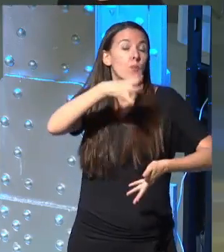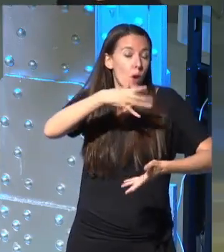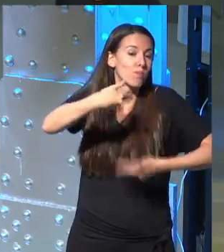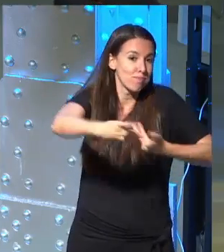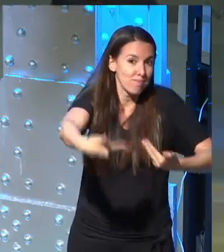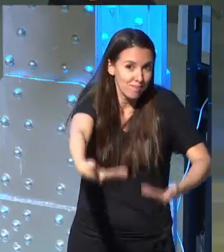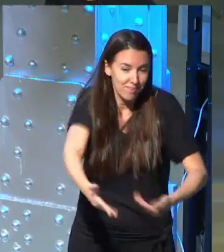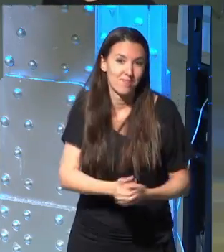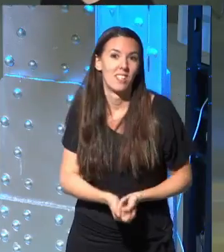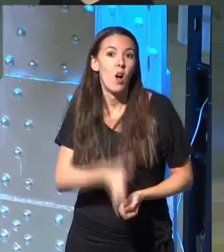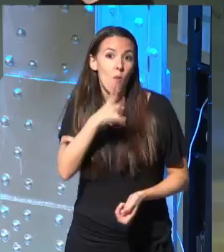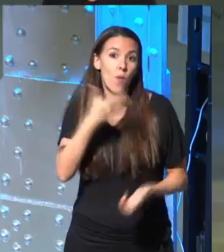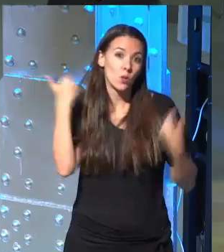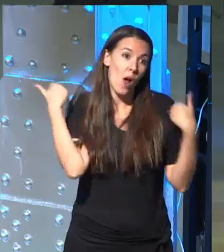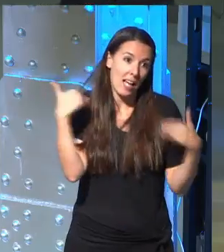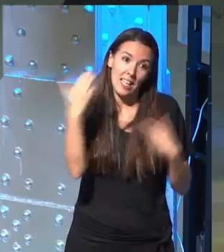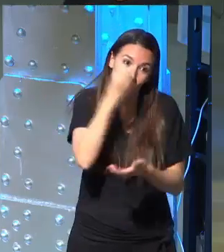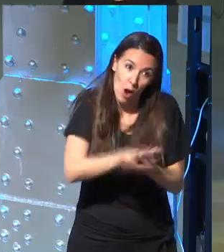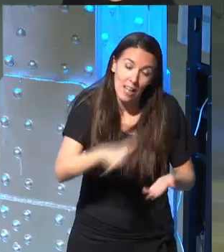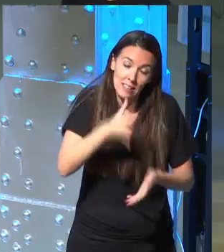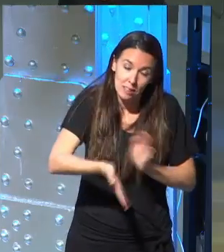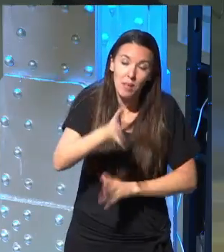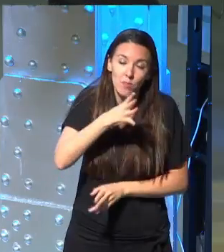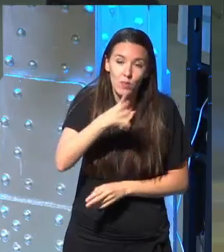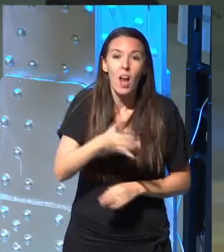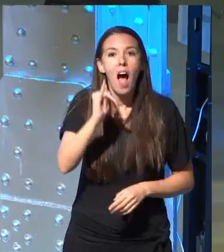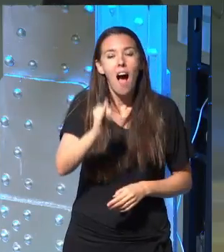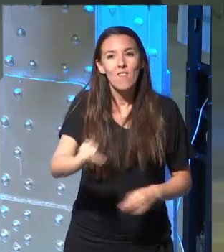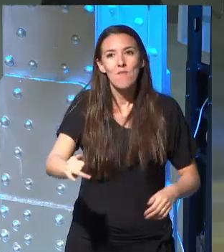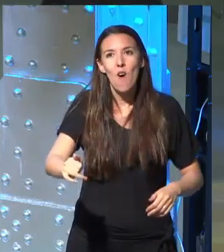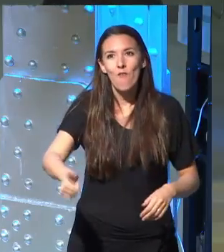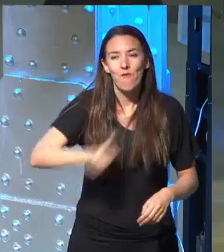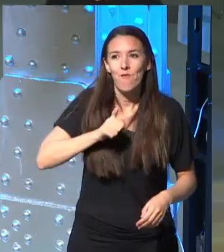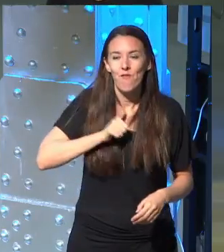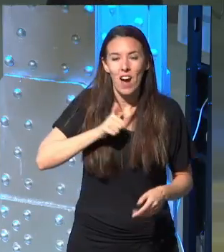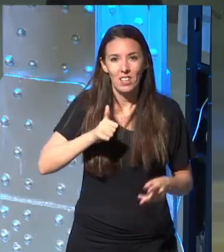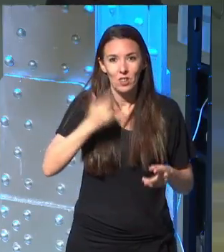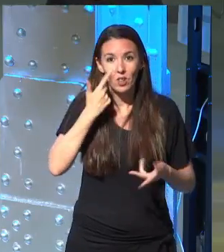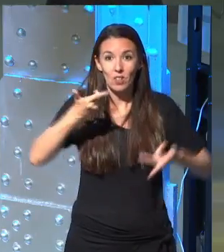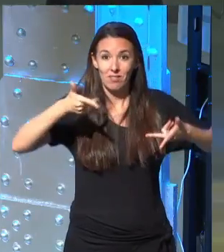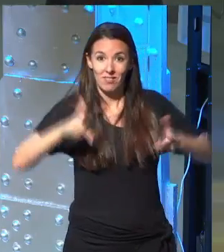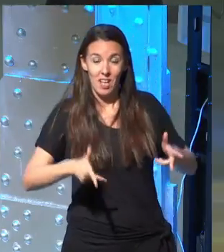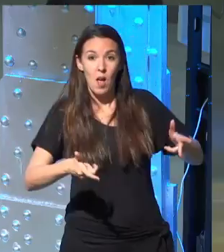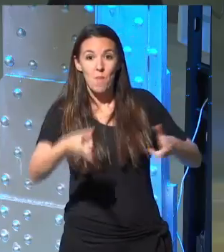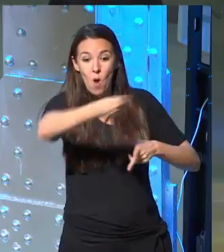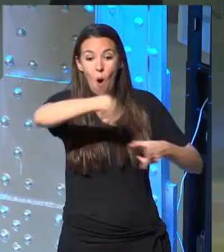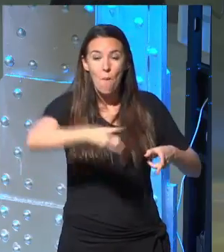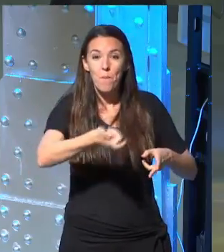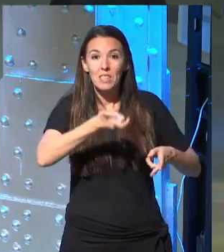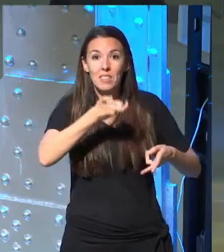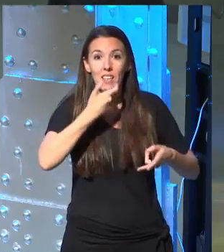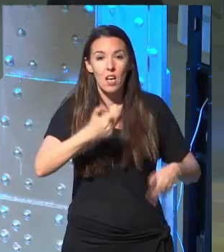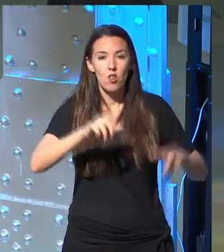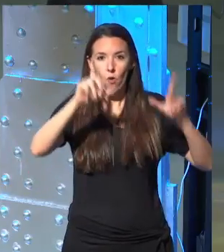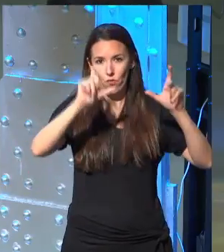Y por eso vas gratis al gimnasio. Hay una toma falsa muy divertida, que es cuando estoy sentado en la pizzería y en teoría yo estoy haciéndome